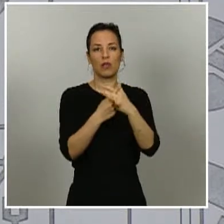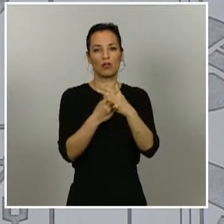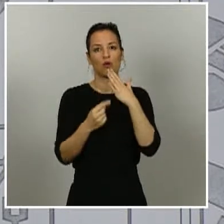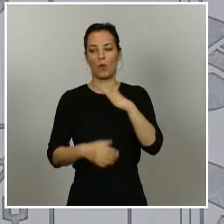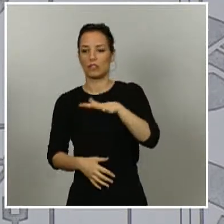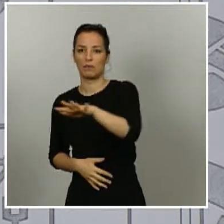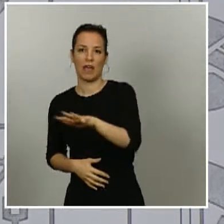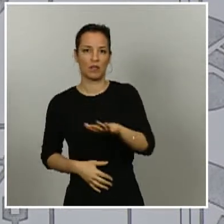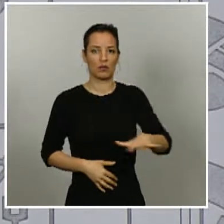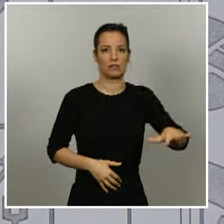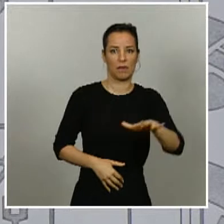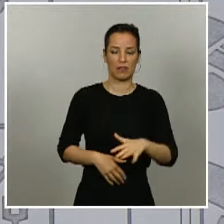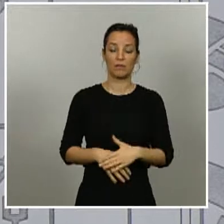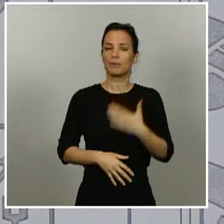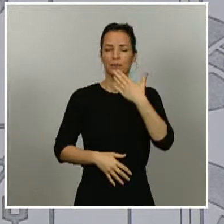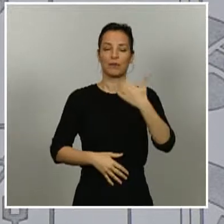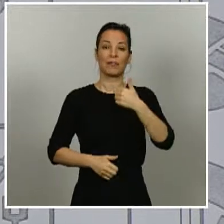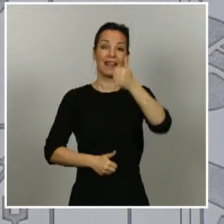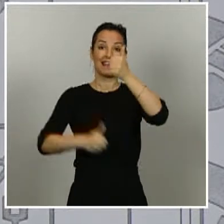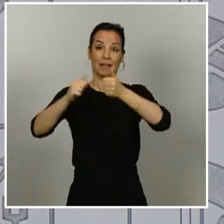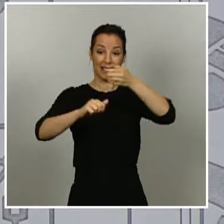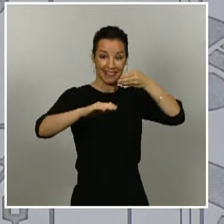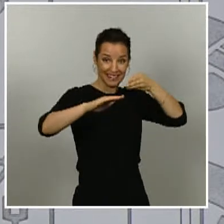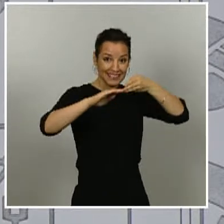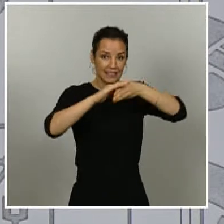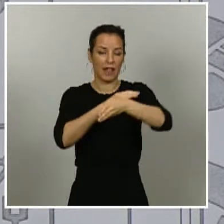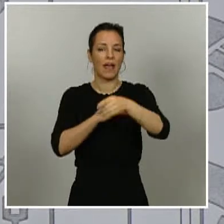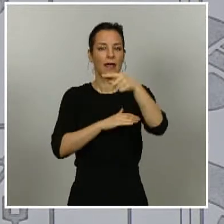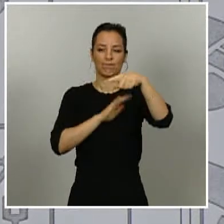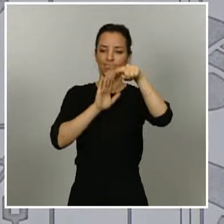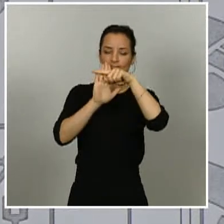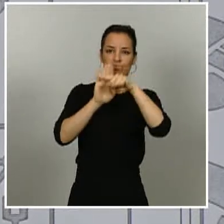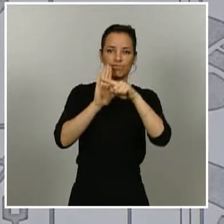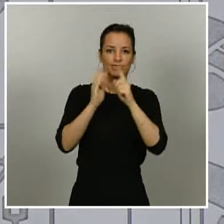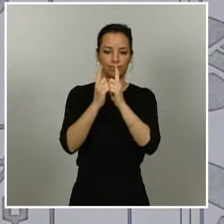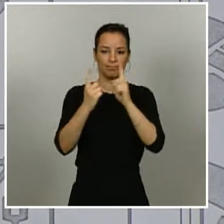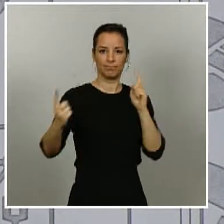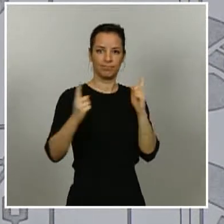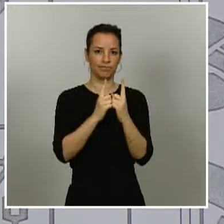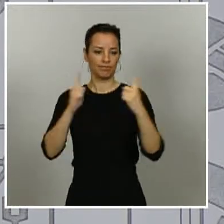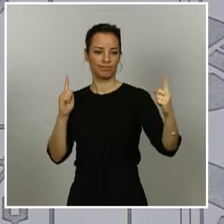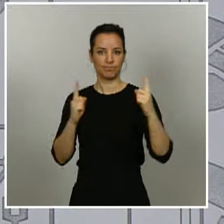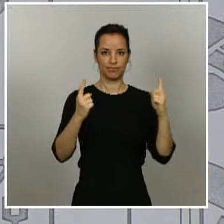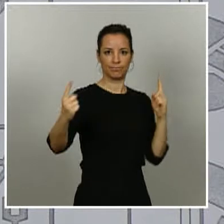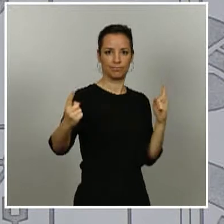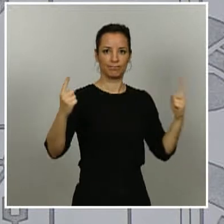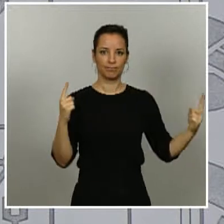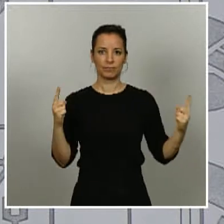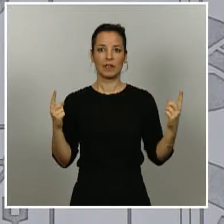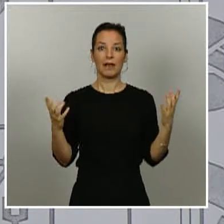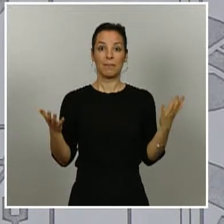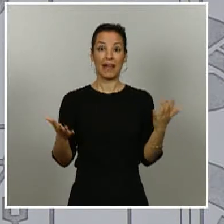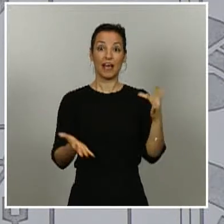la entrada del examen se tienen que garantizar las medidas de distanciamiento físico entre personas para que previo a la entrada